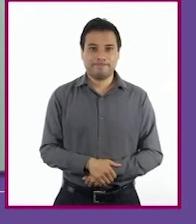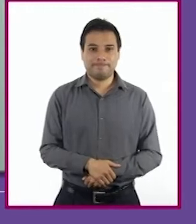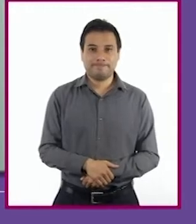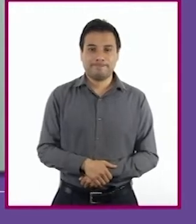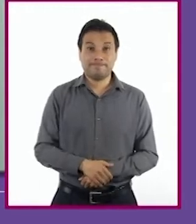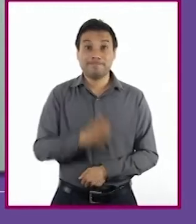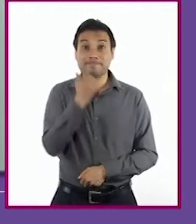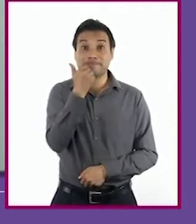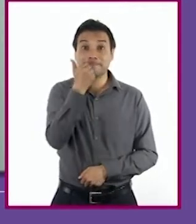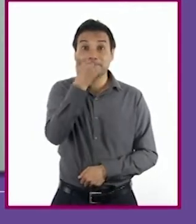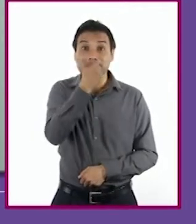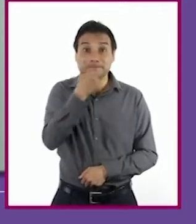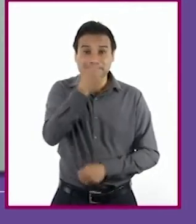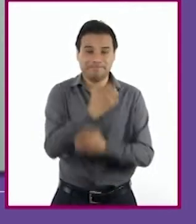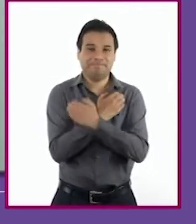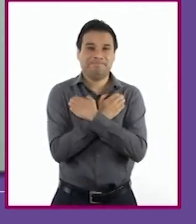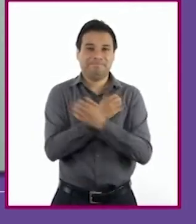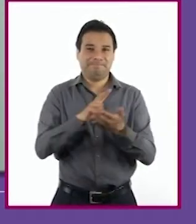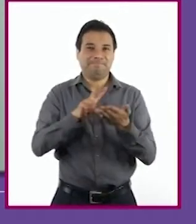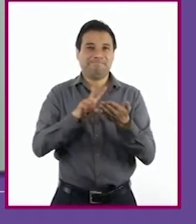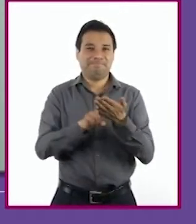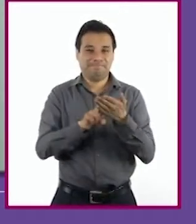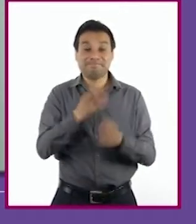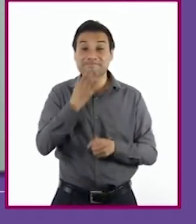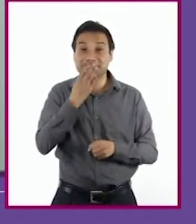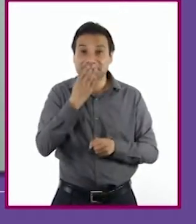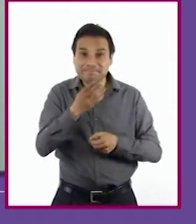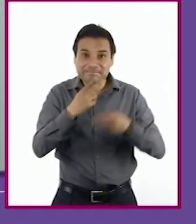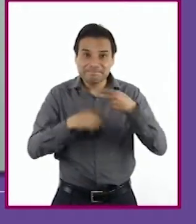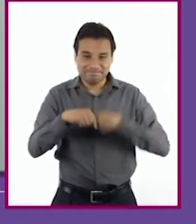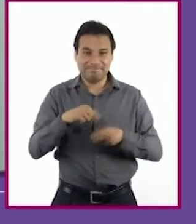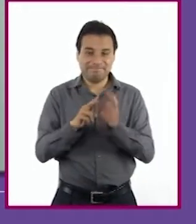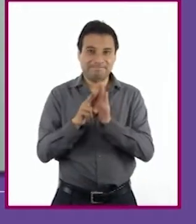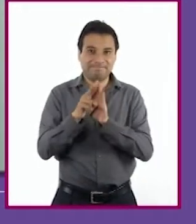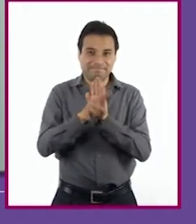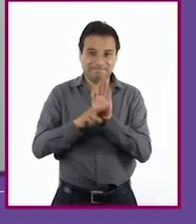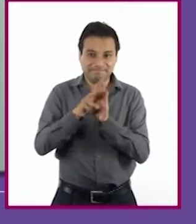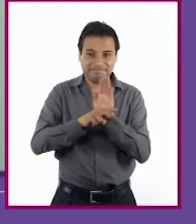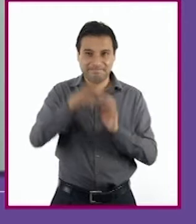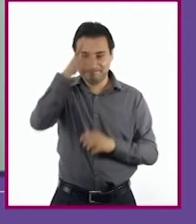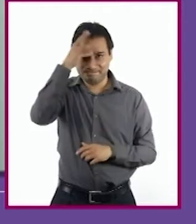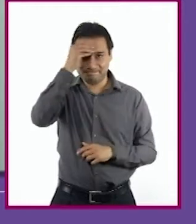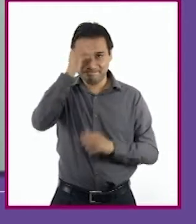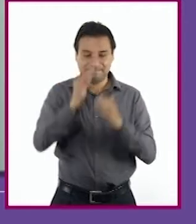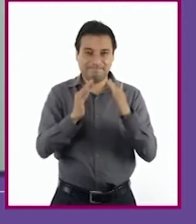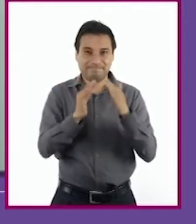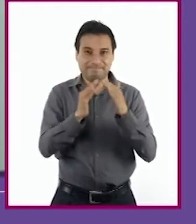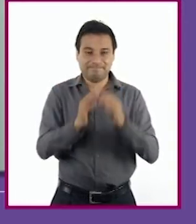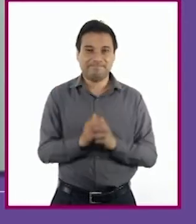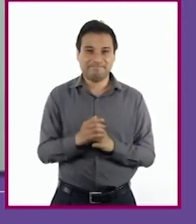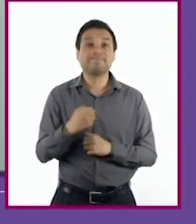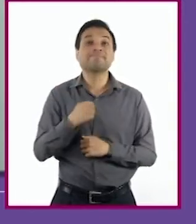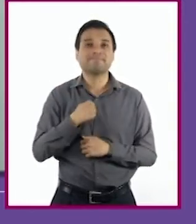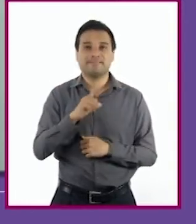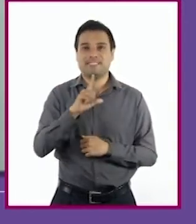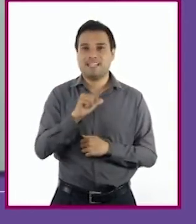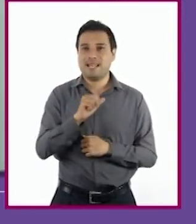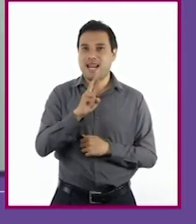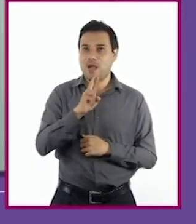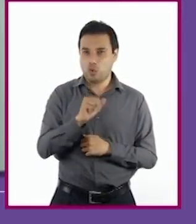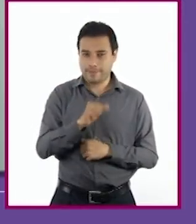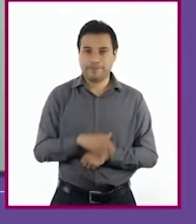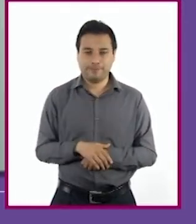Alumnas y alumnos de educación secundaria, bienvenidos a esta cápsula de Aprende en Casa. Soy la profesora Laura